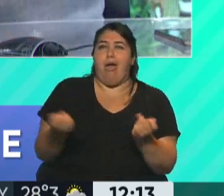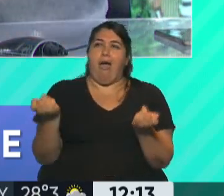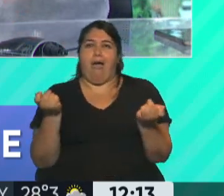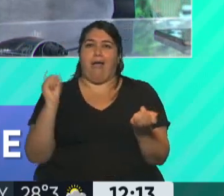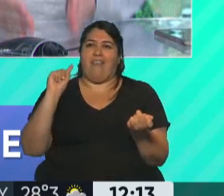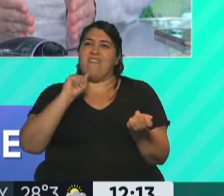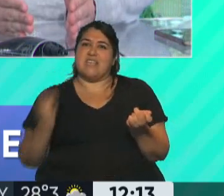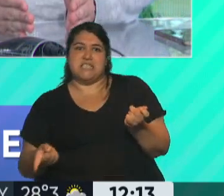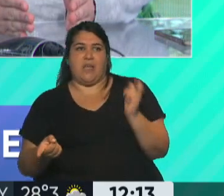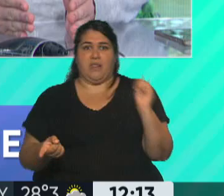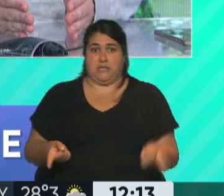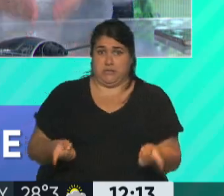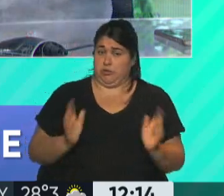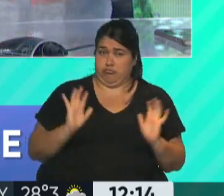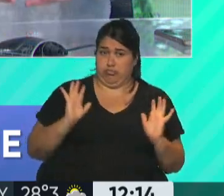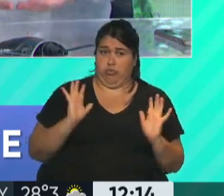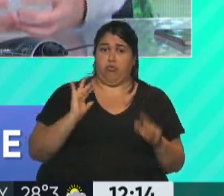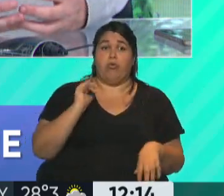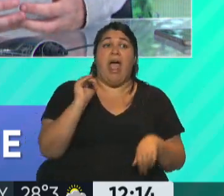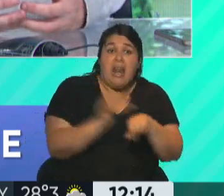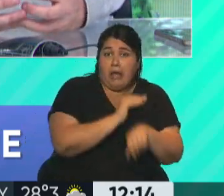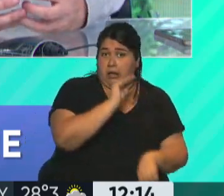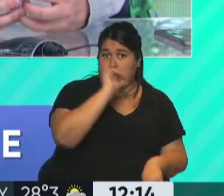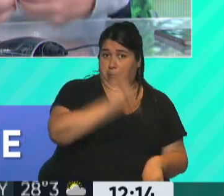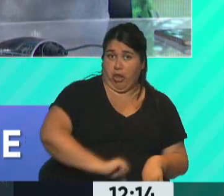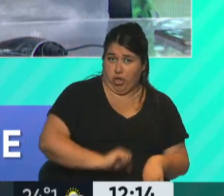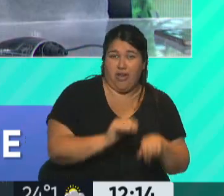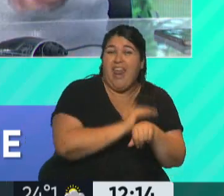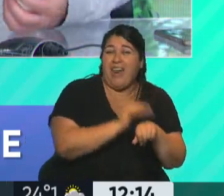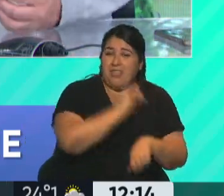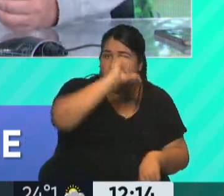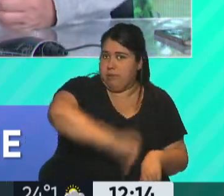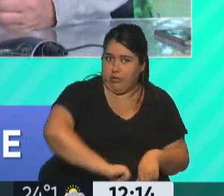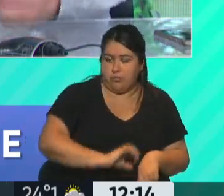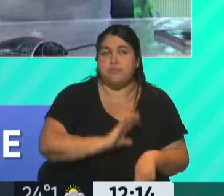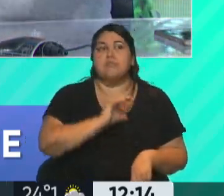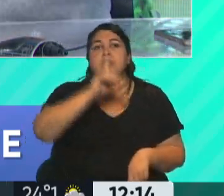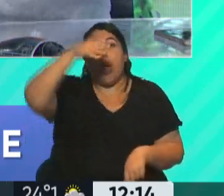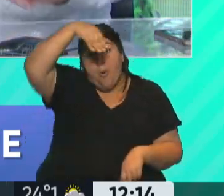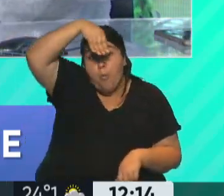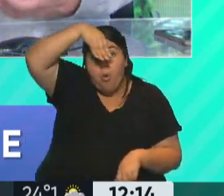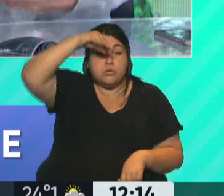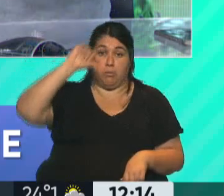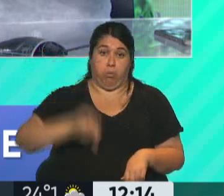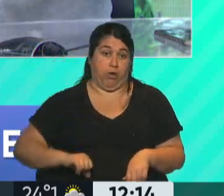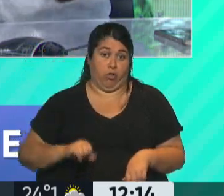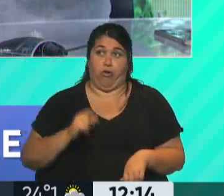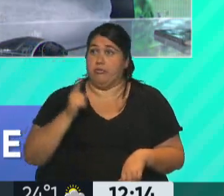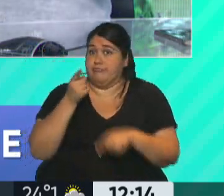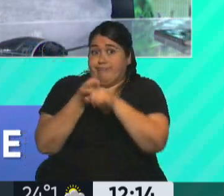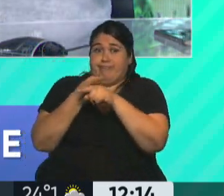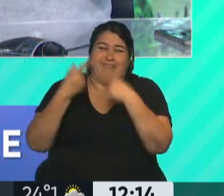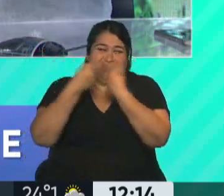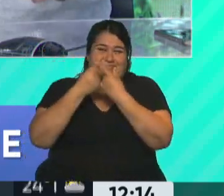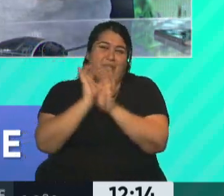Bullrich perdió contra Milei. Claro. Entonces me parece que de alguna manera frente a este malestar, que lo hemos hablado muchas veces acá, un malestar económico, pero